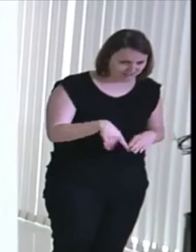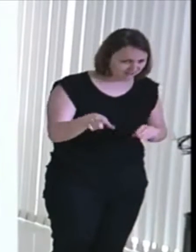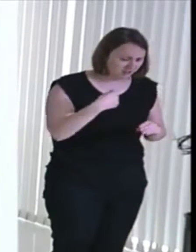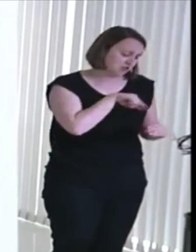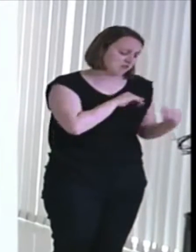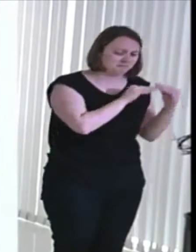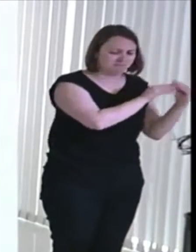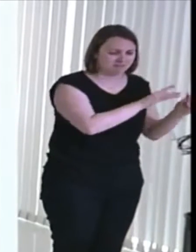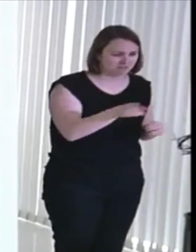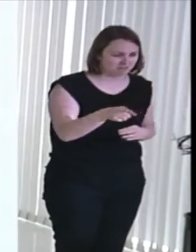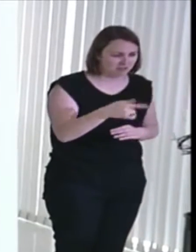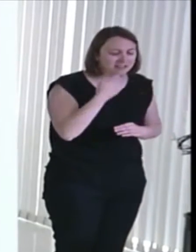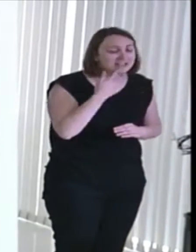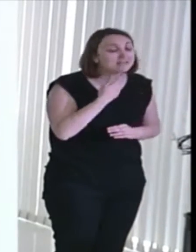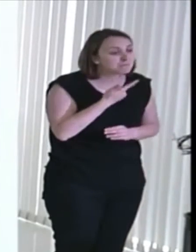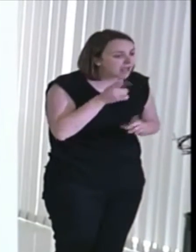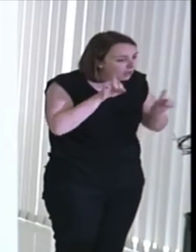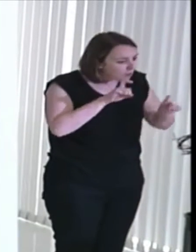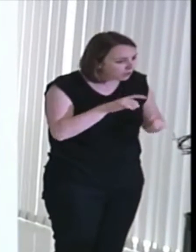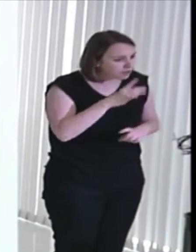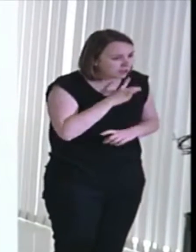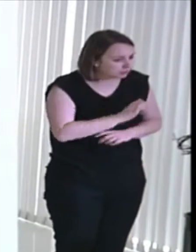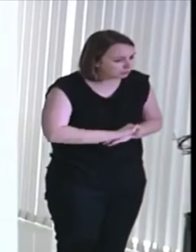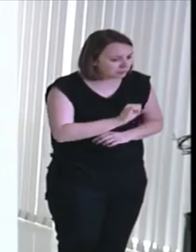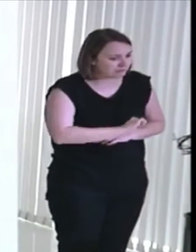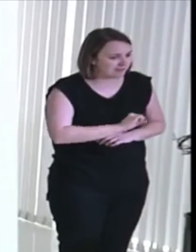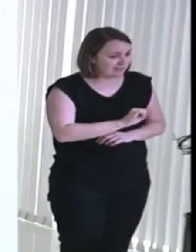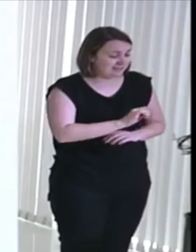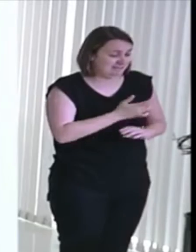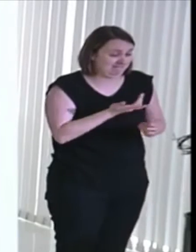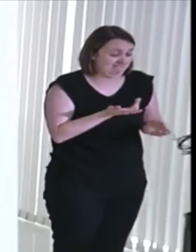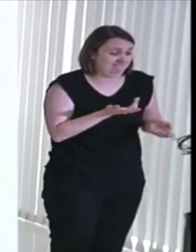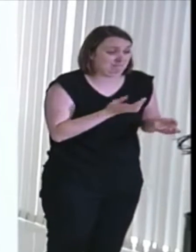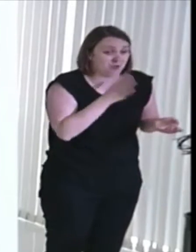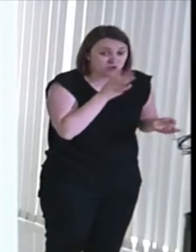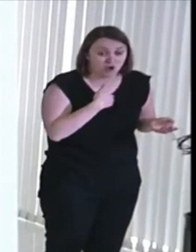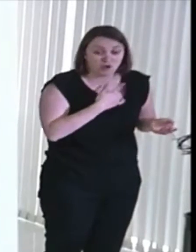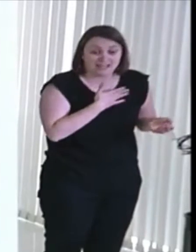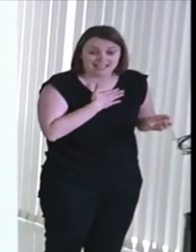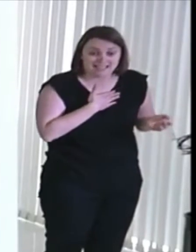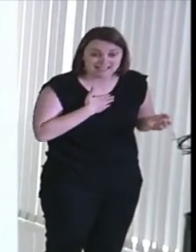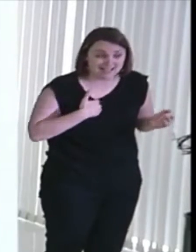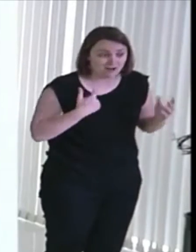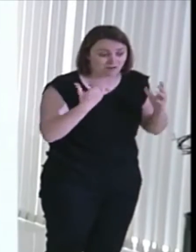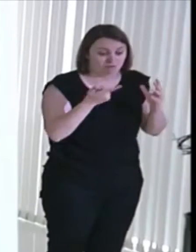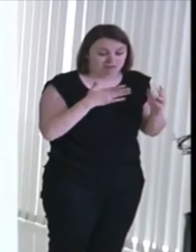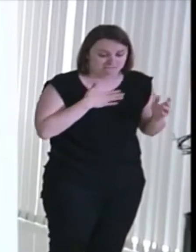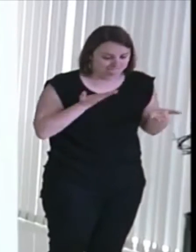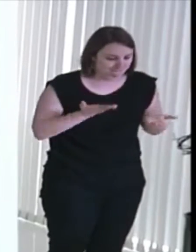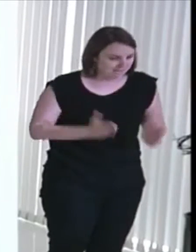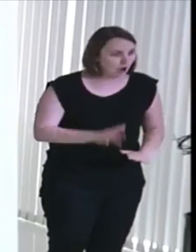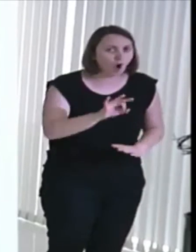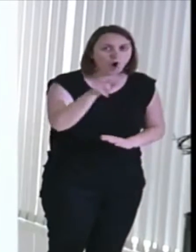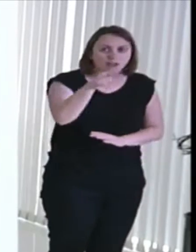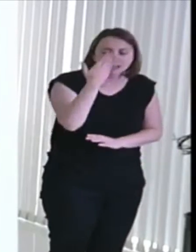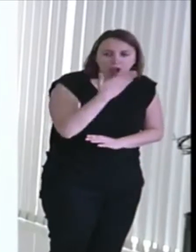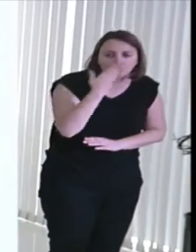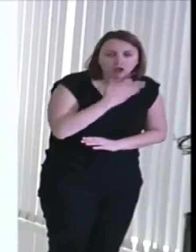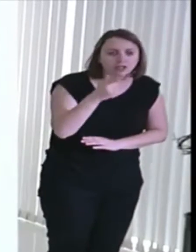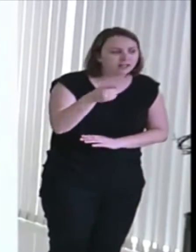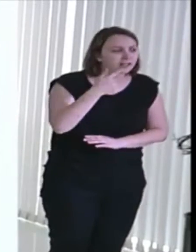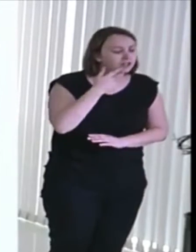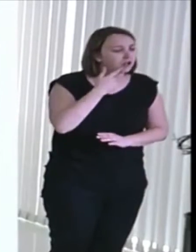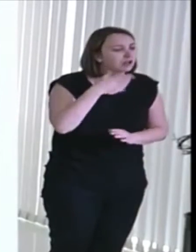educación es estupenda, y además es que no se complica en la vida, son cuotas. Yo quiero aprender que mis hijos, o que en este colegio